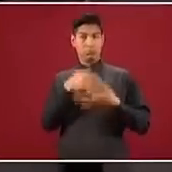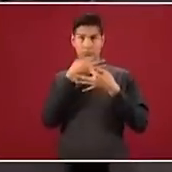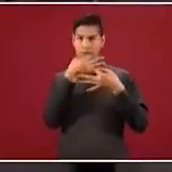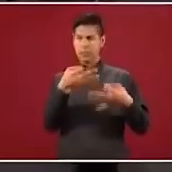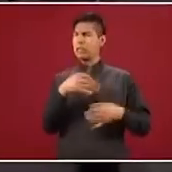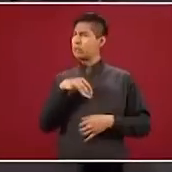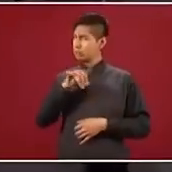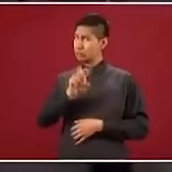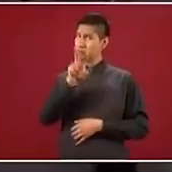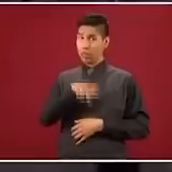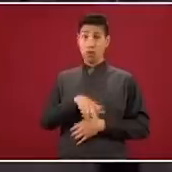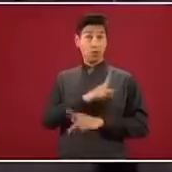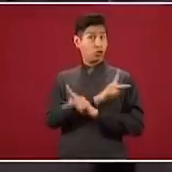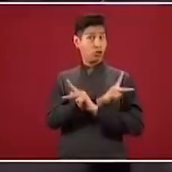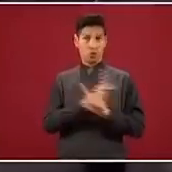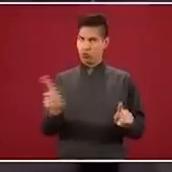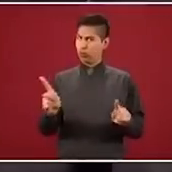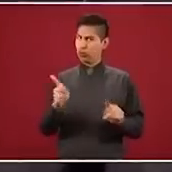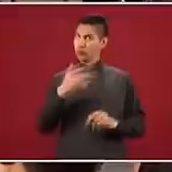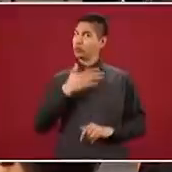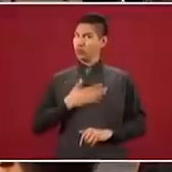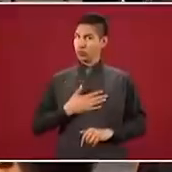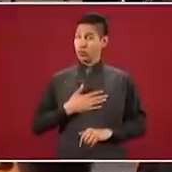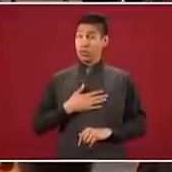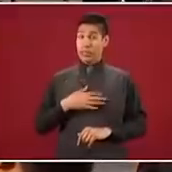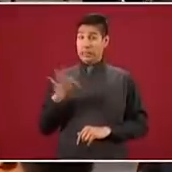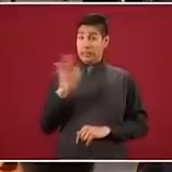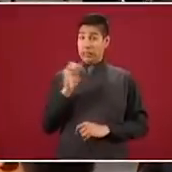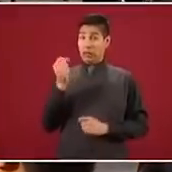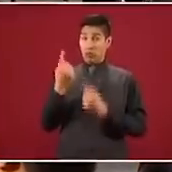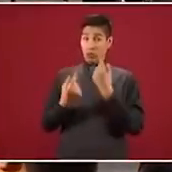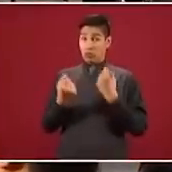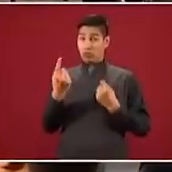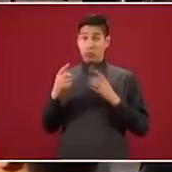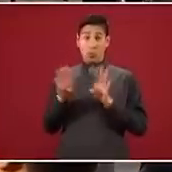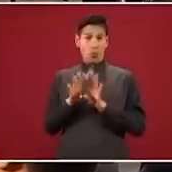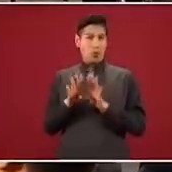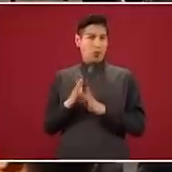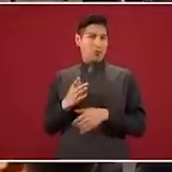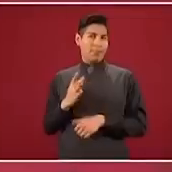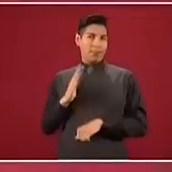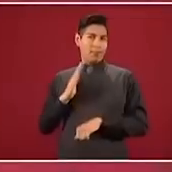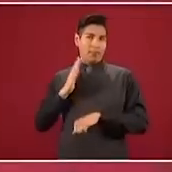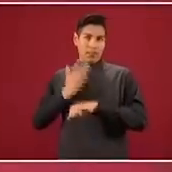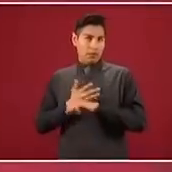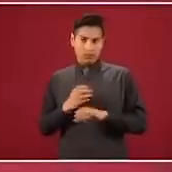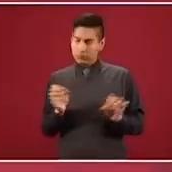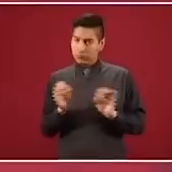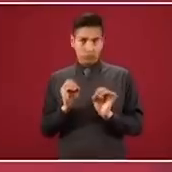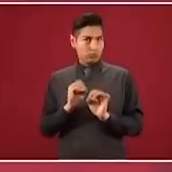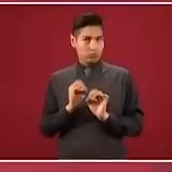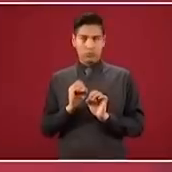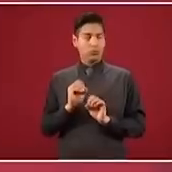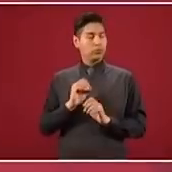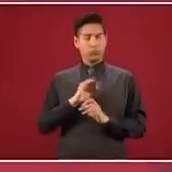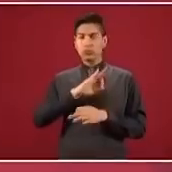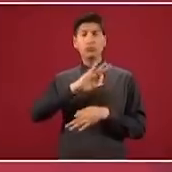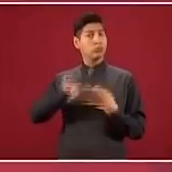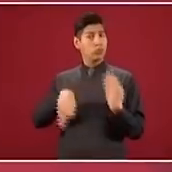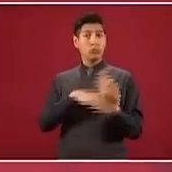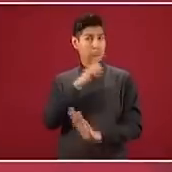está exento, nadie tiene impunidad, todos los servidores